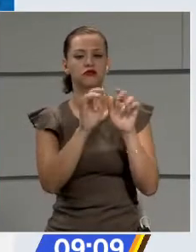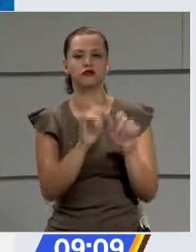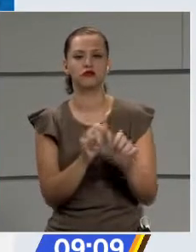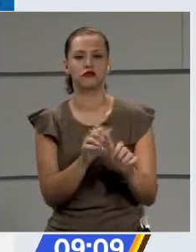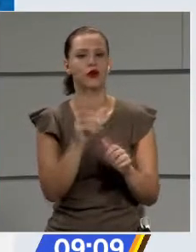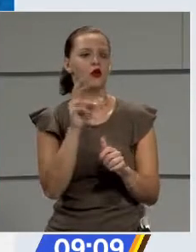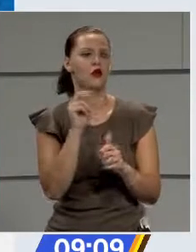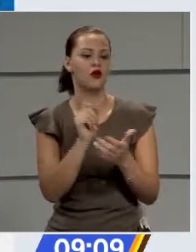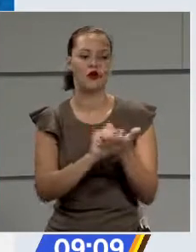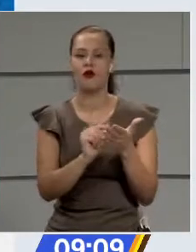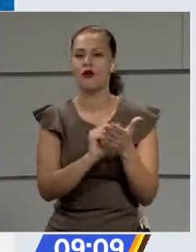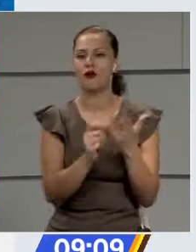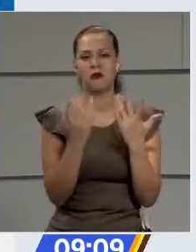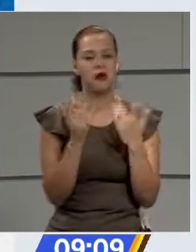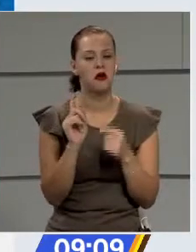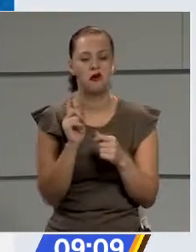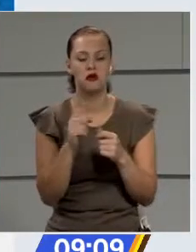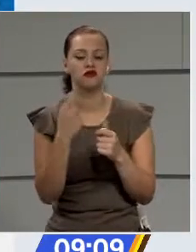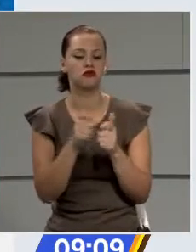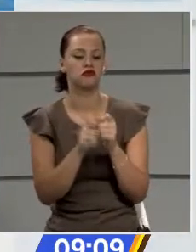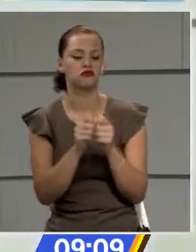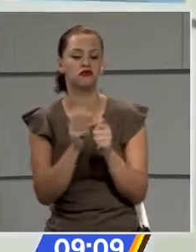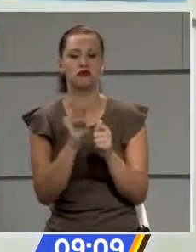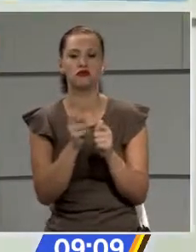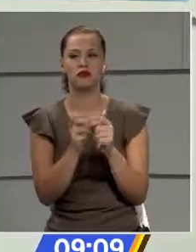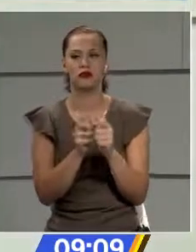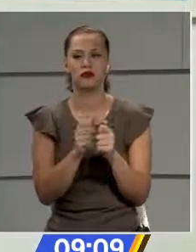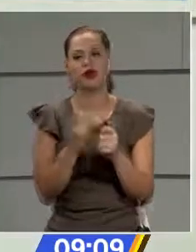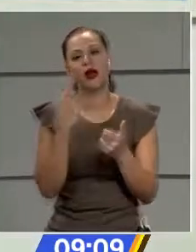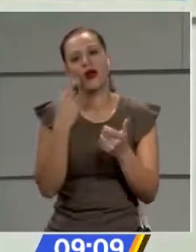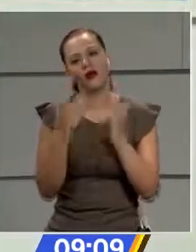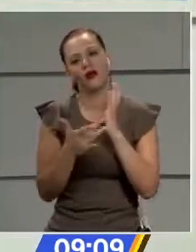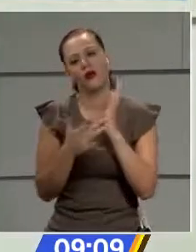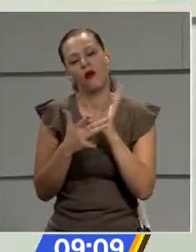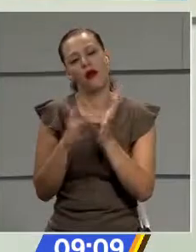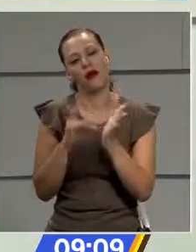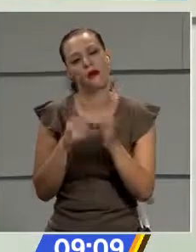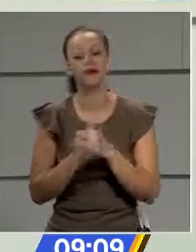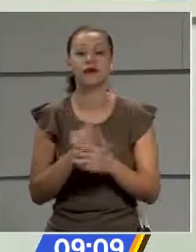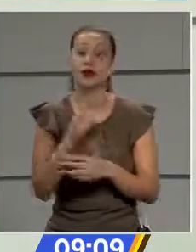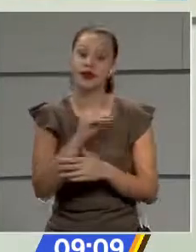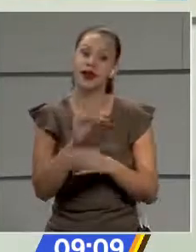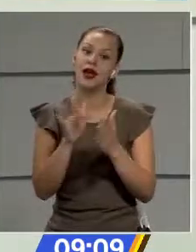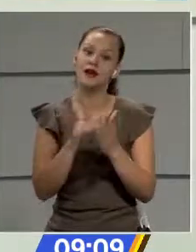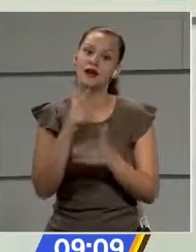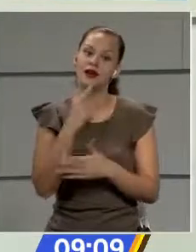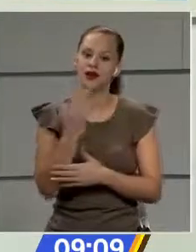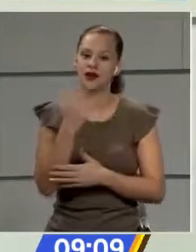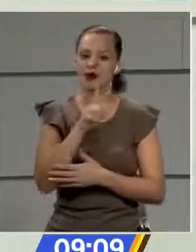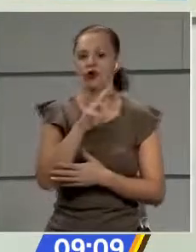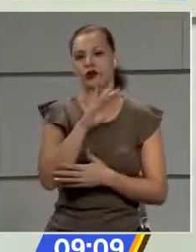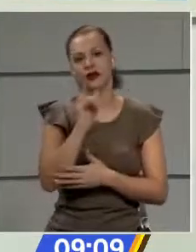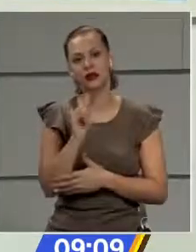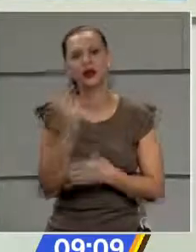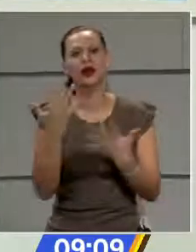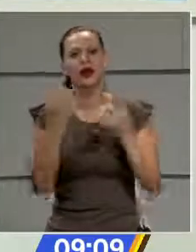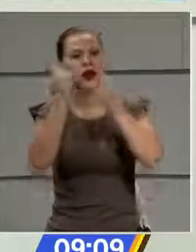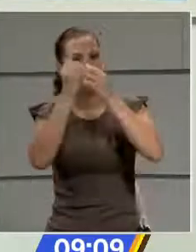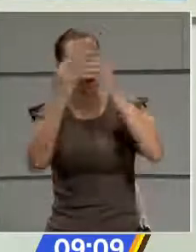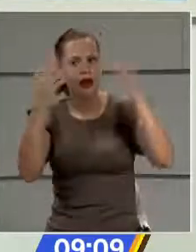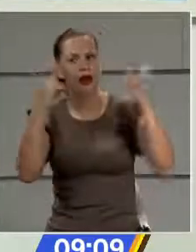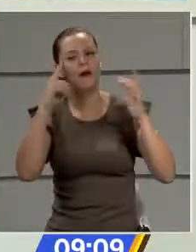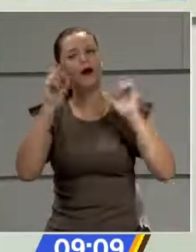siquiera lo están escribiendo a mano. Exactamente, pero es un buen uso de la tecnología. Y aprovechamos lo que nos decía hace un ratito Lucía, la imaginación para